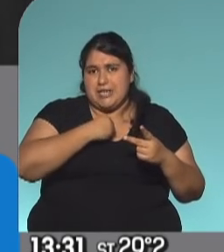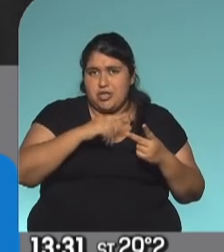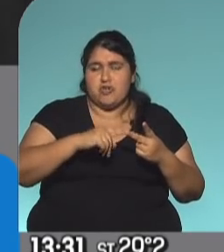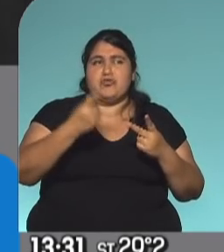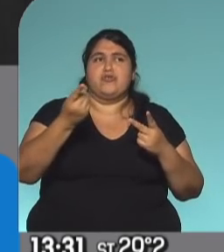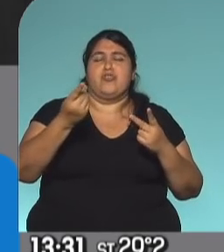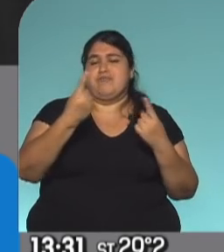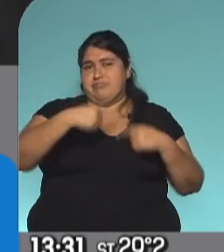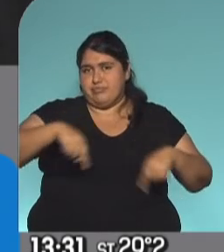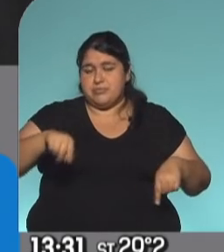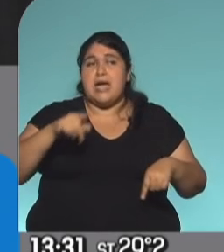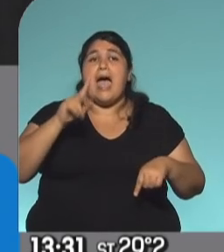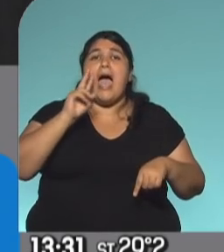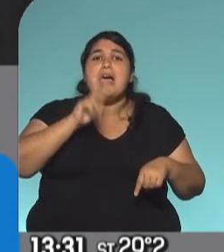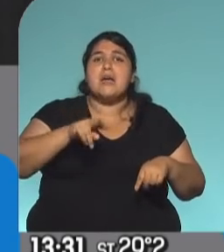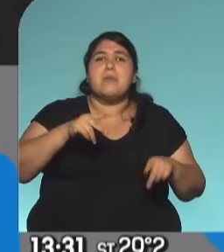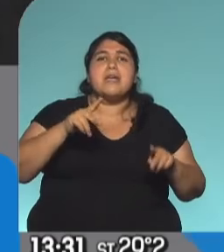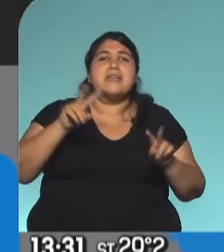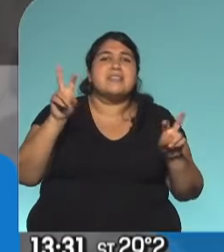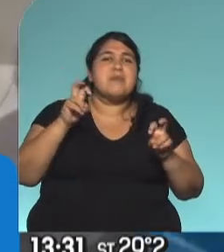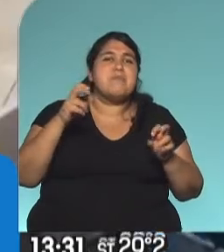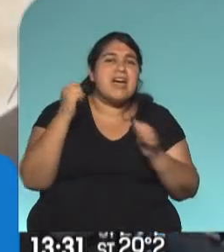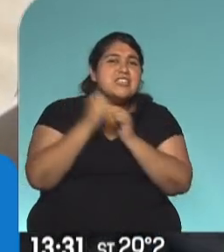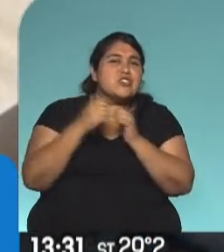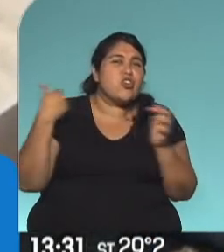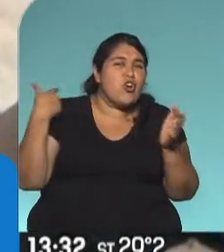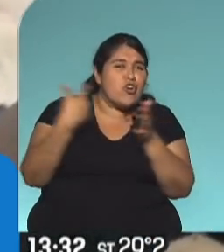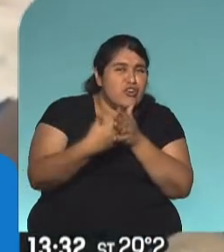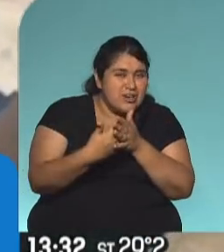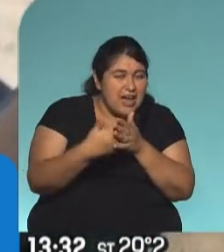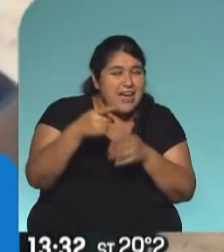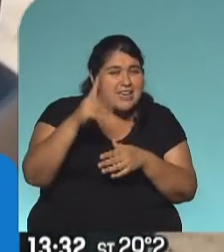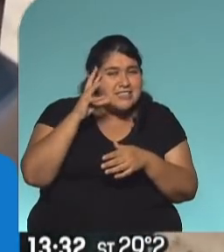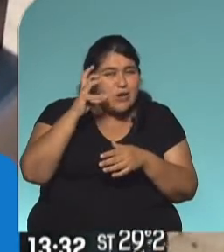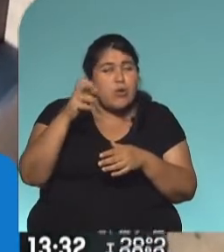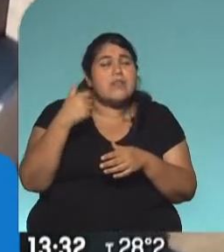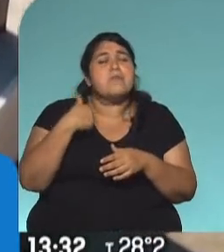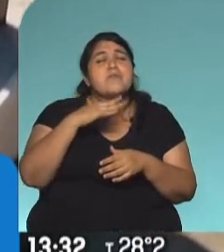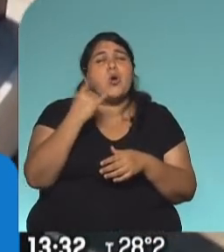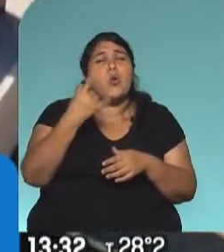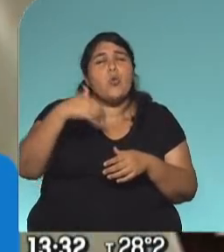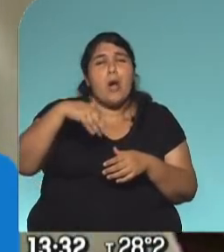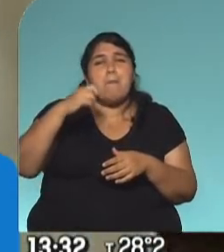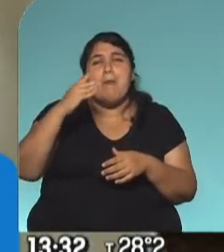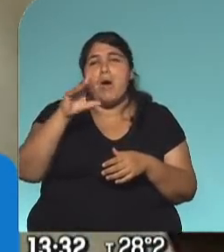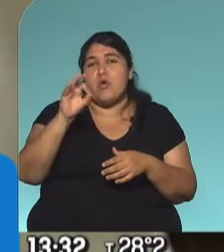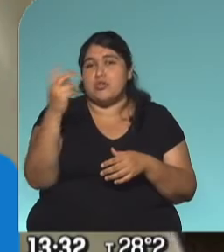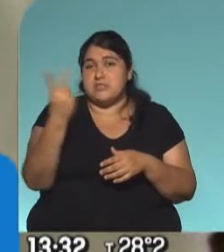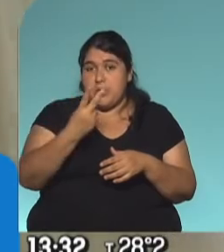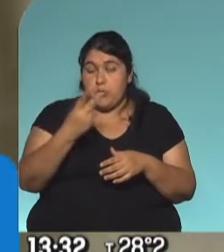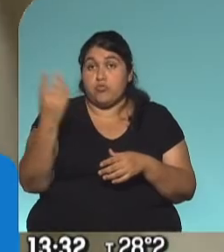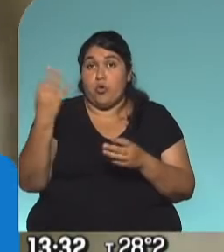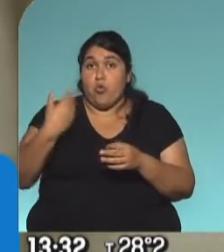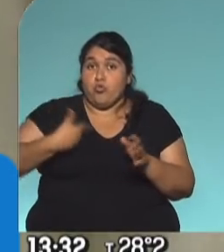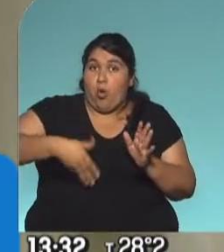ver también sobre la historia. El Vaticano sobre estos temas, ustedes recuerden, Juan Pablo II iba a viajar, pero no lo dejaron cuando